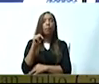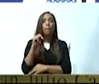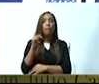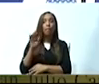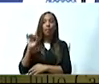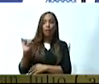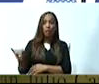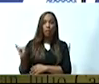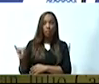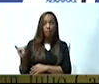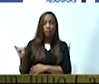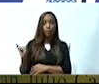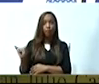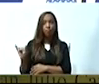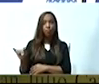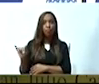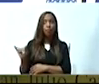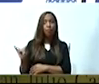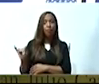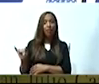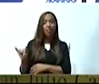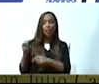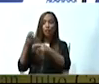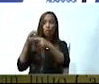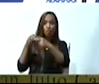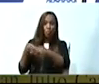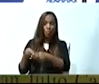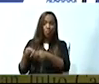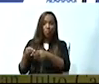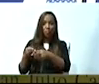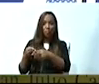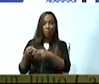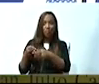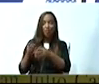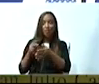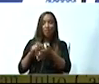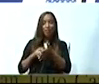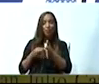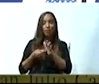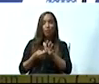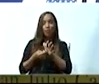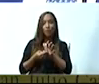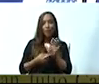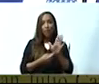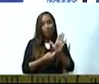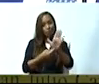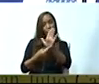país, con muchos técnicos y técnicas dominicanos y dominicanas,